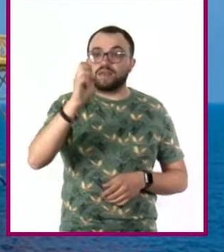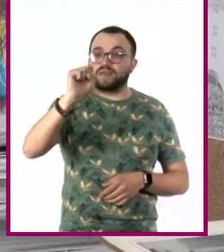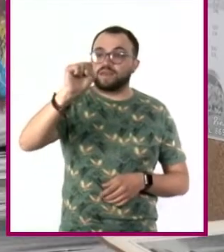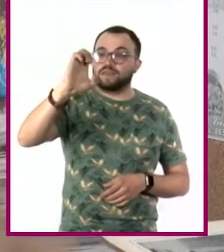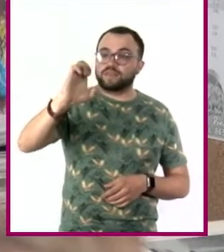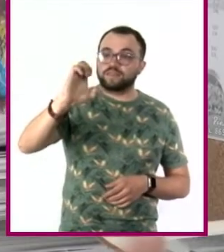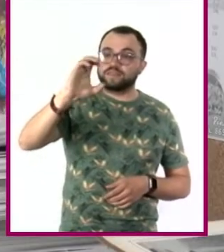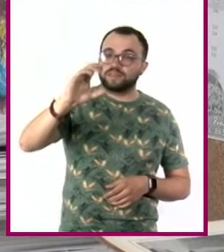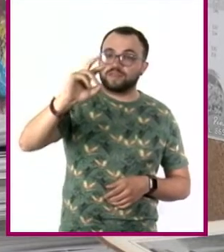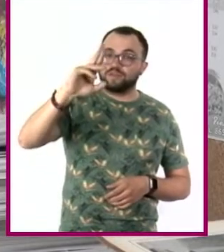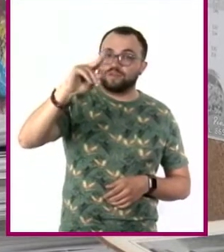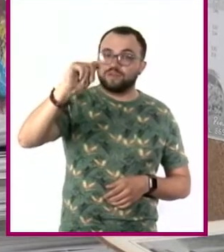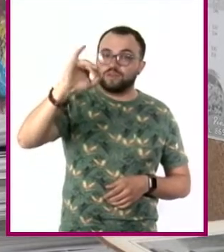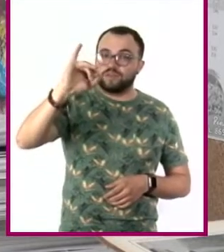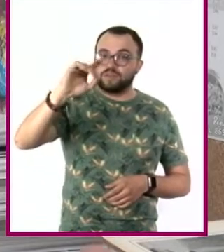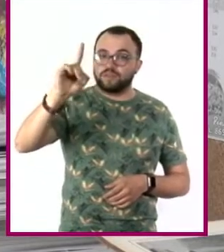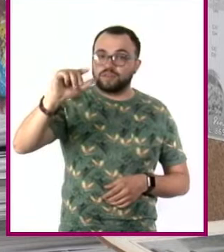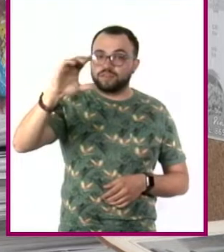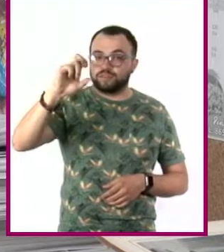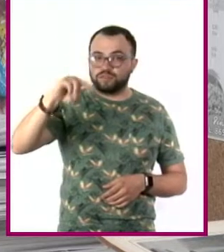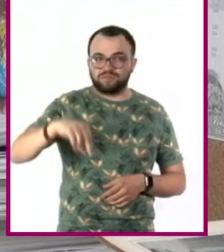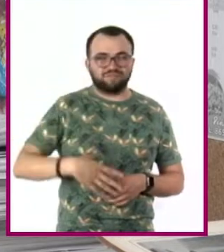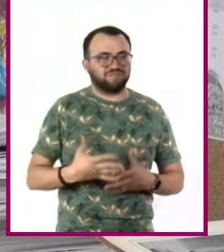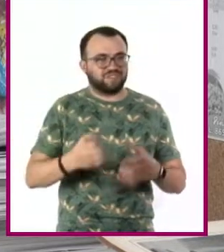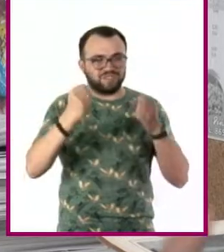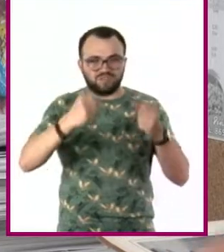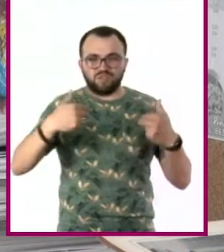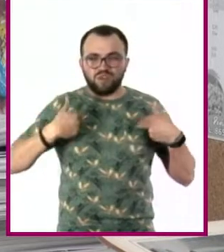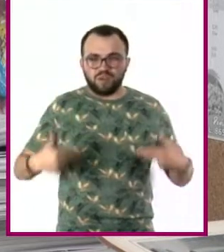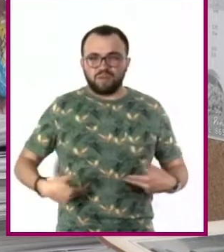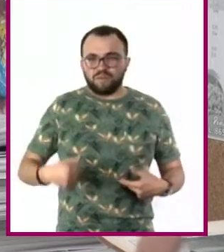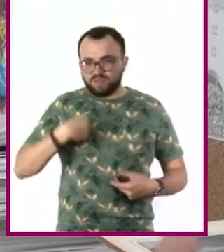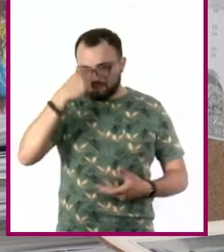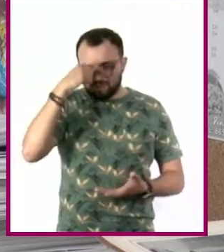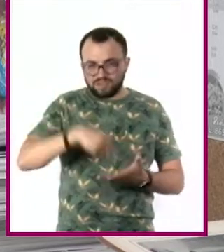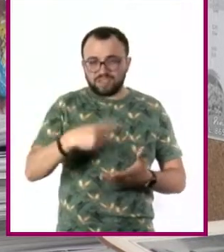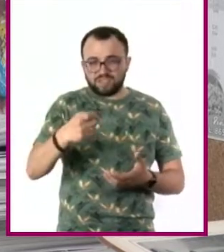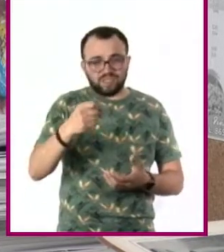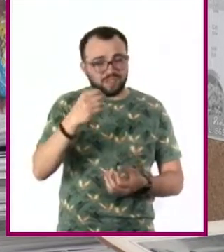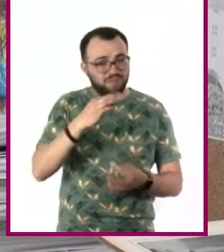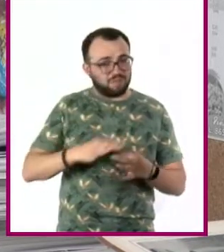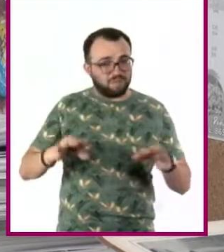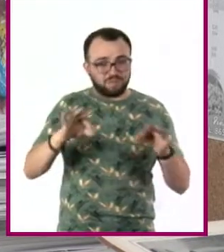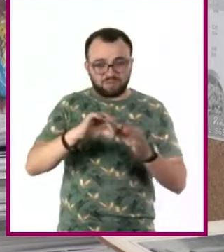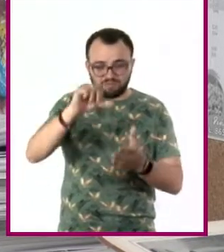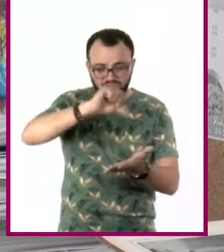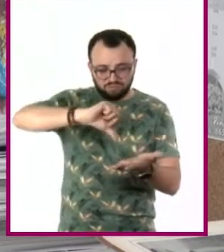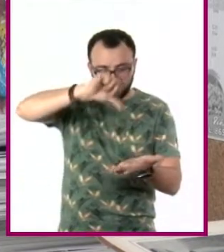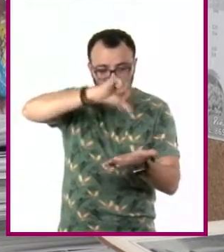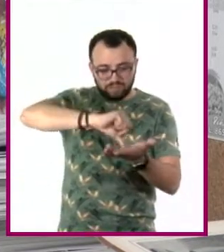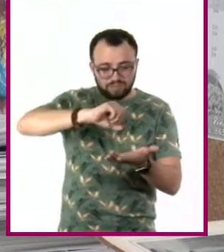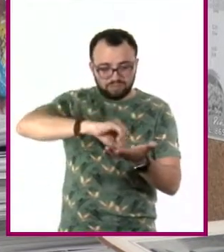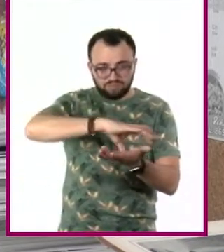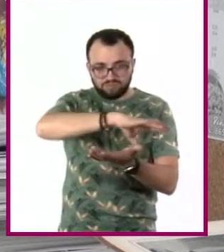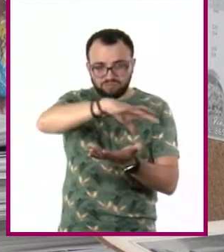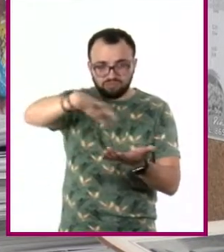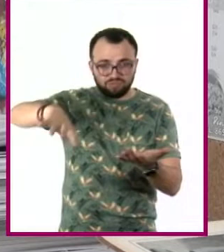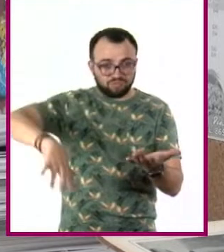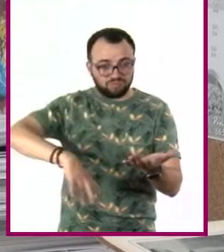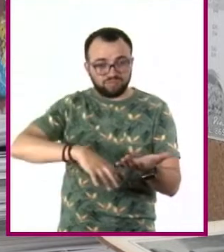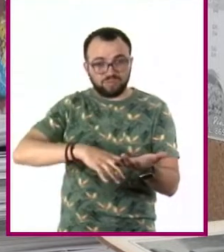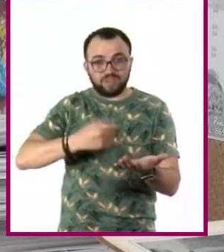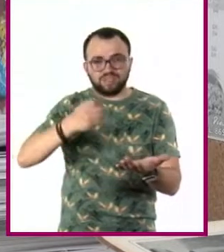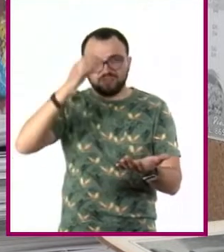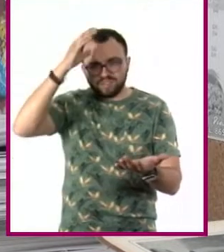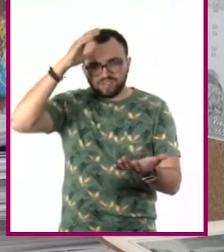securitización. La seguridad humana parece ser una parte central en la discusión sobre la seguridad. ¿Nos podría explicar la importancia de este concepto